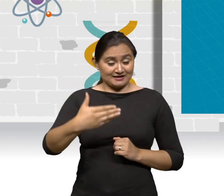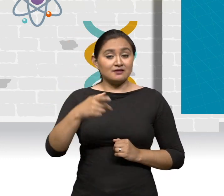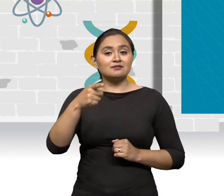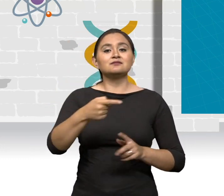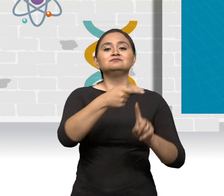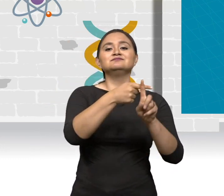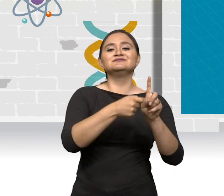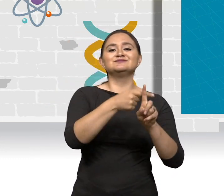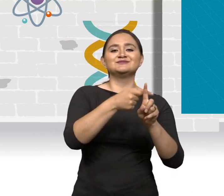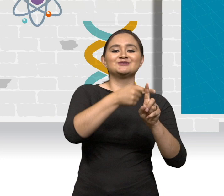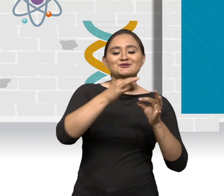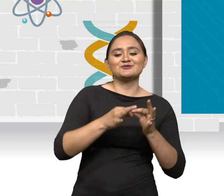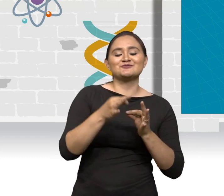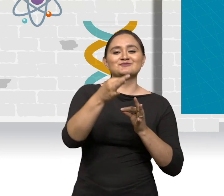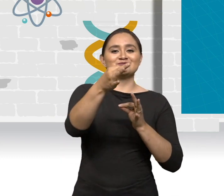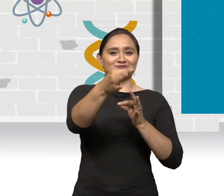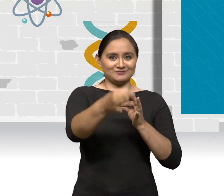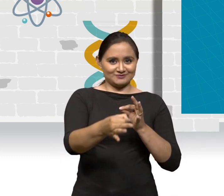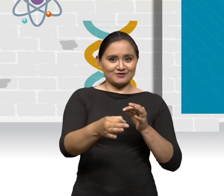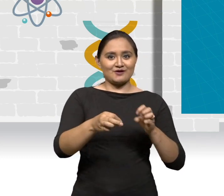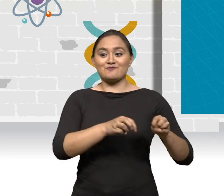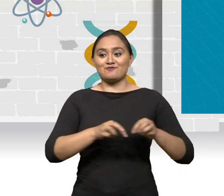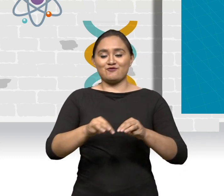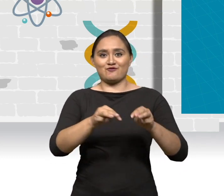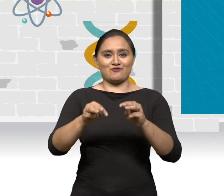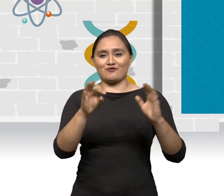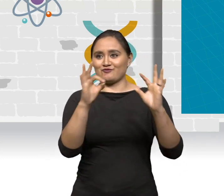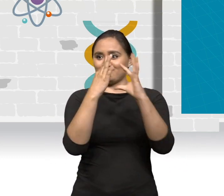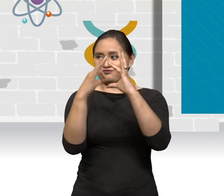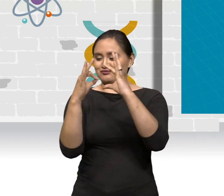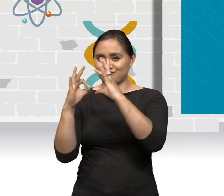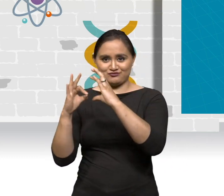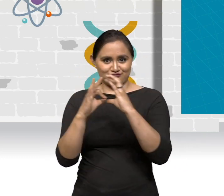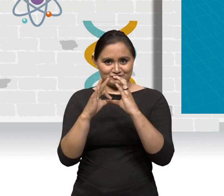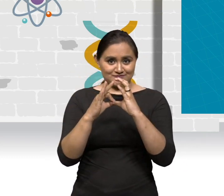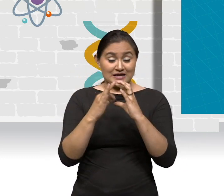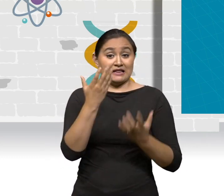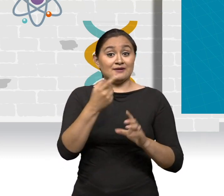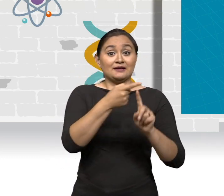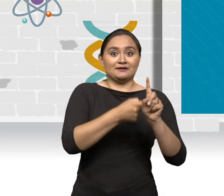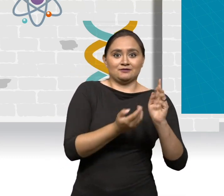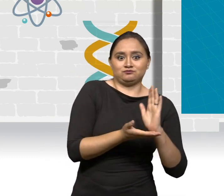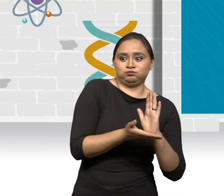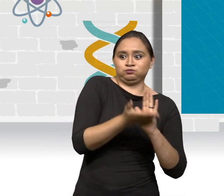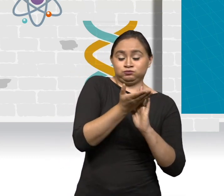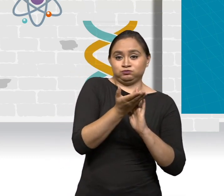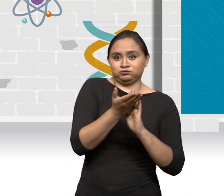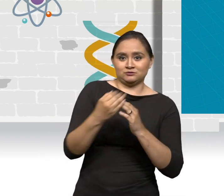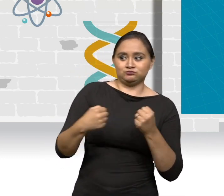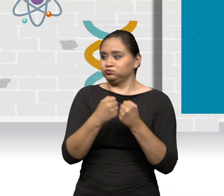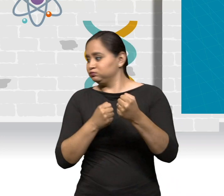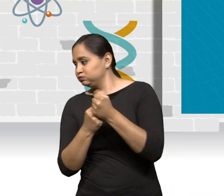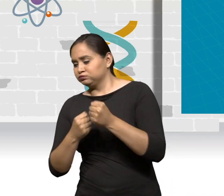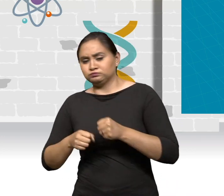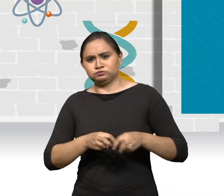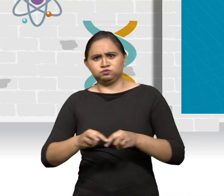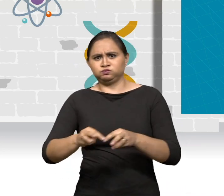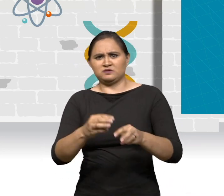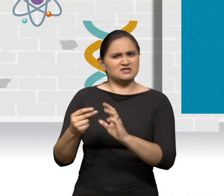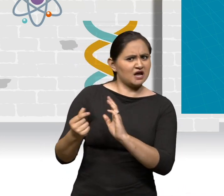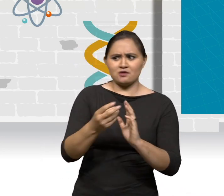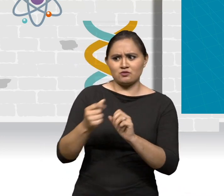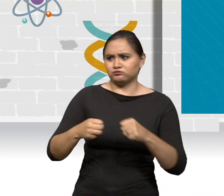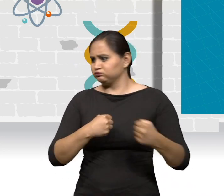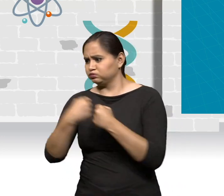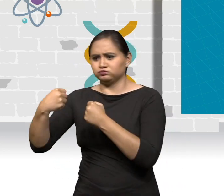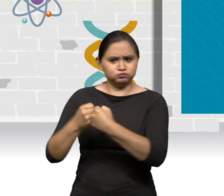de gas es una medida de la energía cinética de sus moléculas. A mayor temperatura, las moléculas se mueven más rápido y por lo